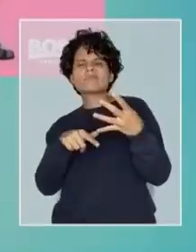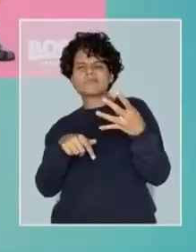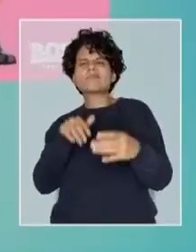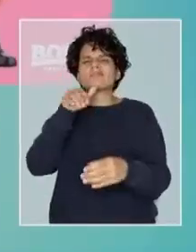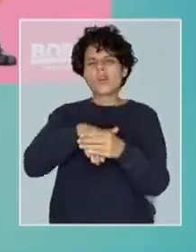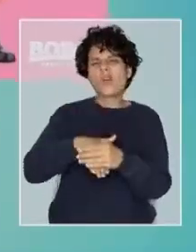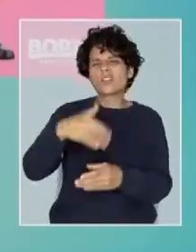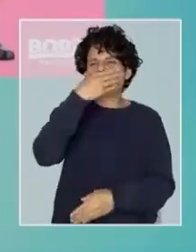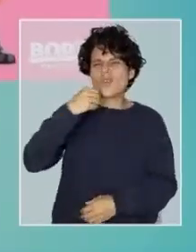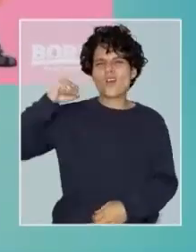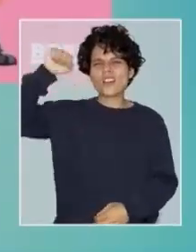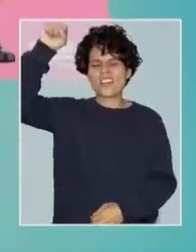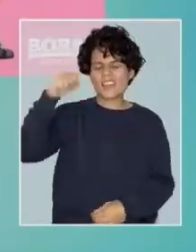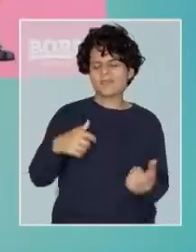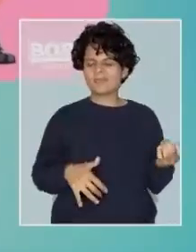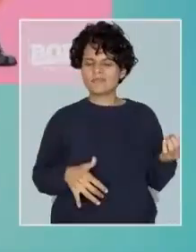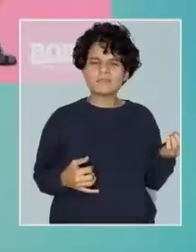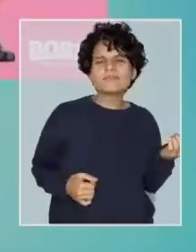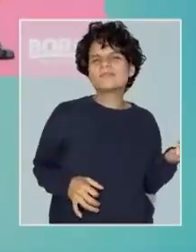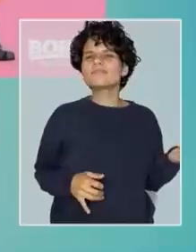pensiones, voto Boric.